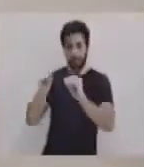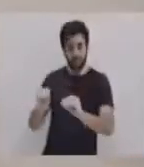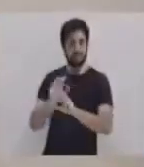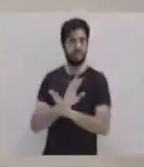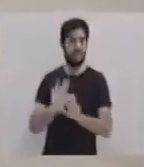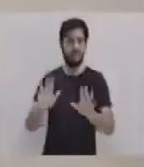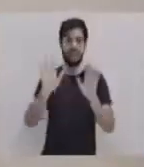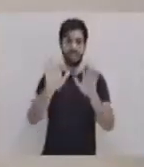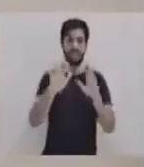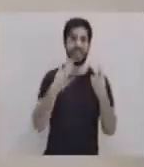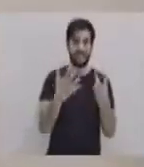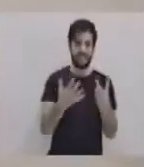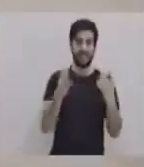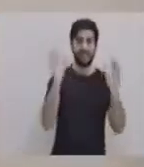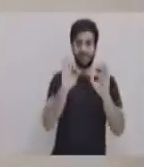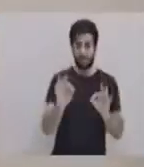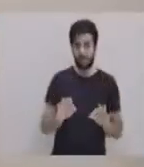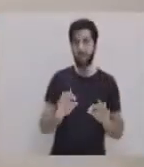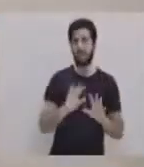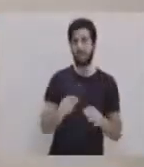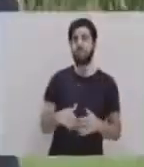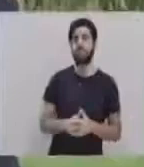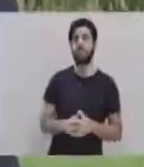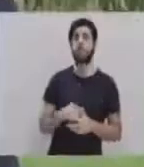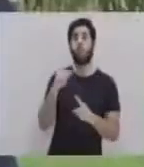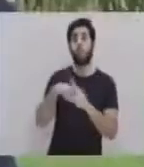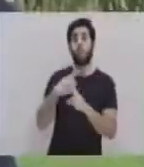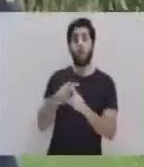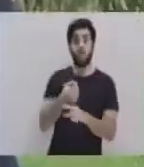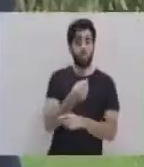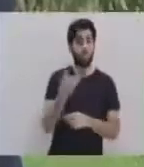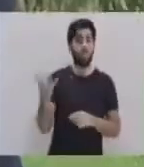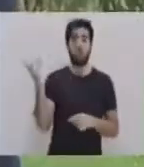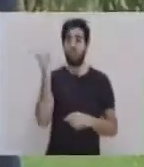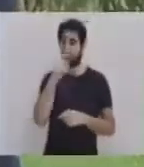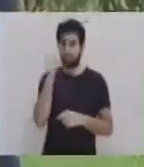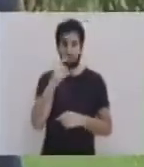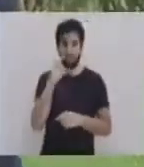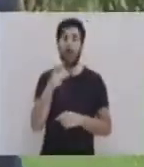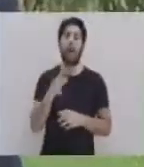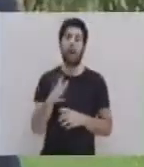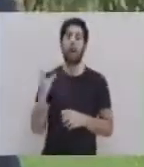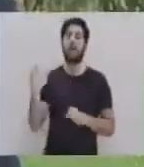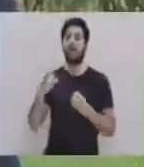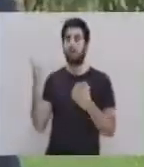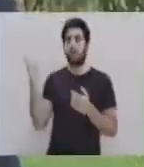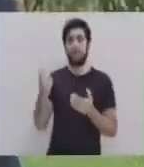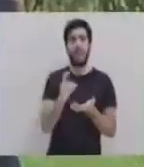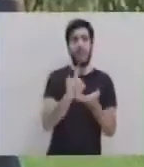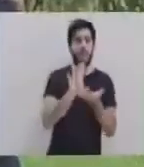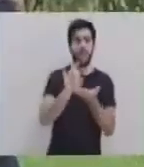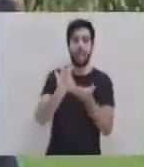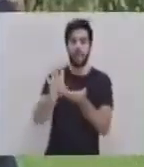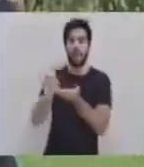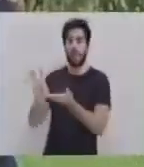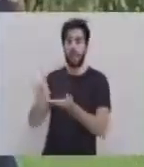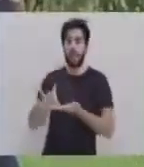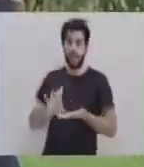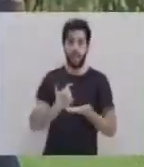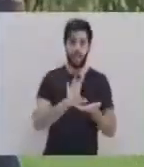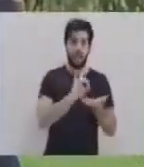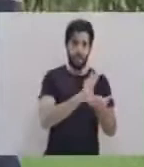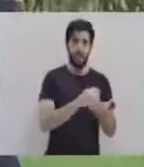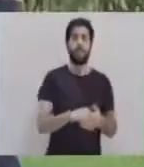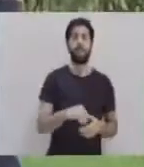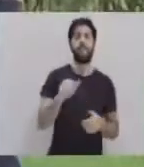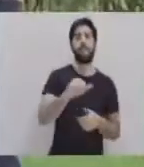entonces esta se elimina de parte de la derivada. Como siguiente punto tenemos que sacar la segunda derivada. Y